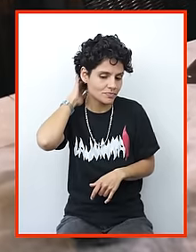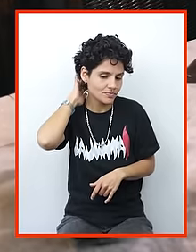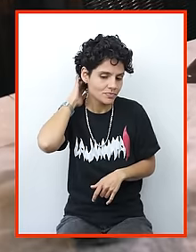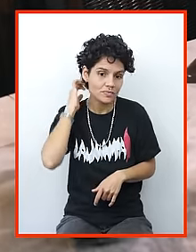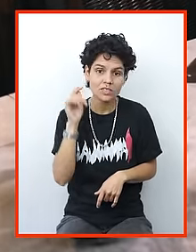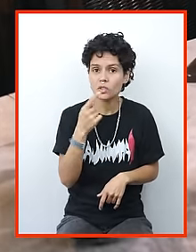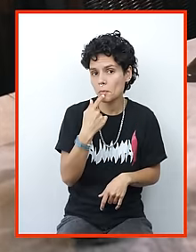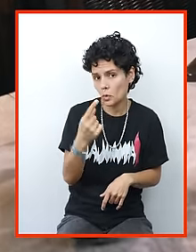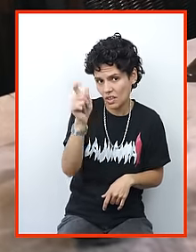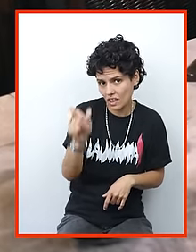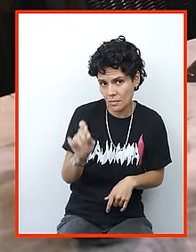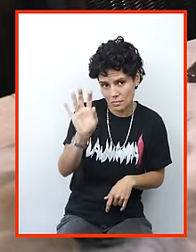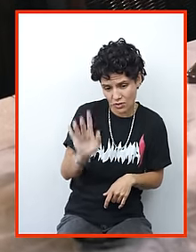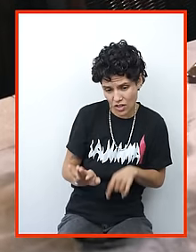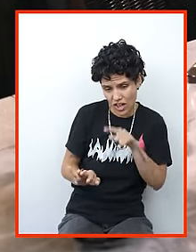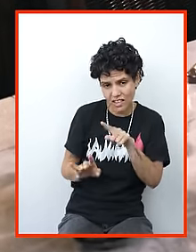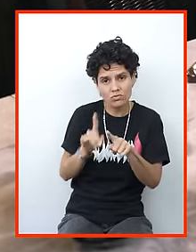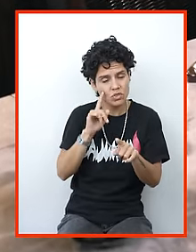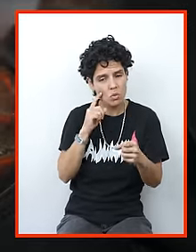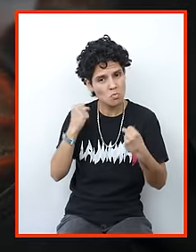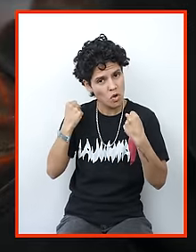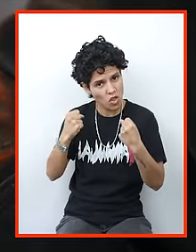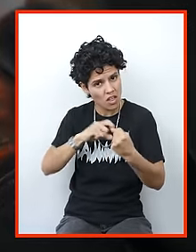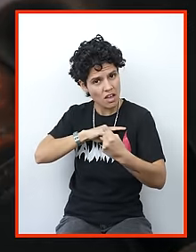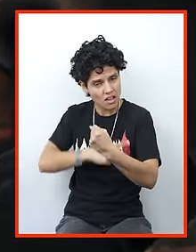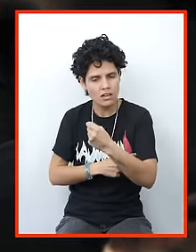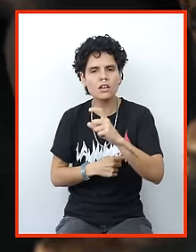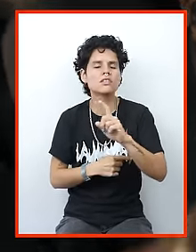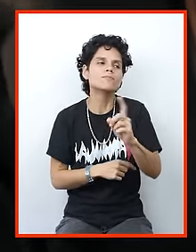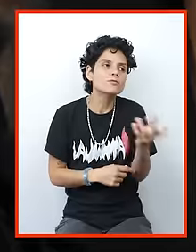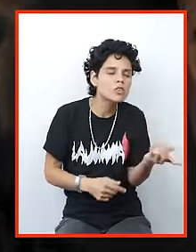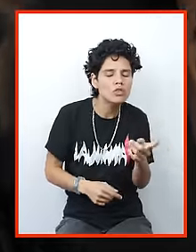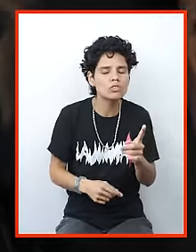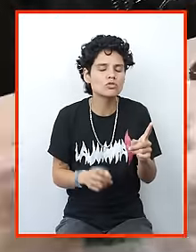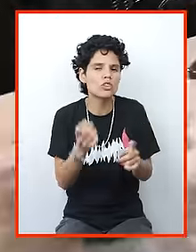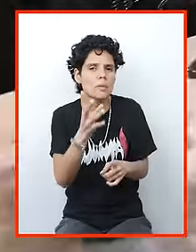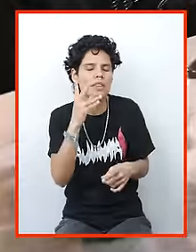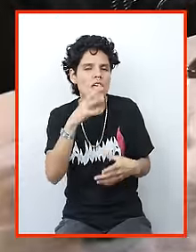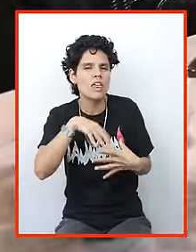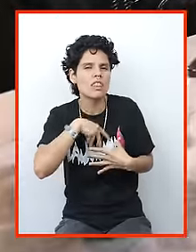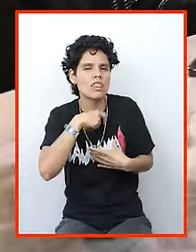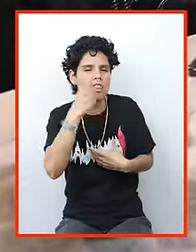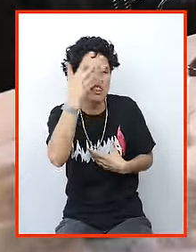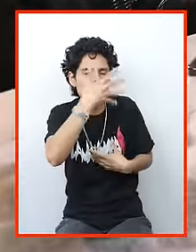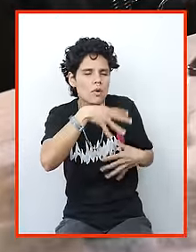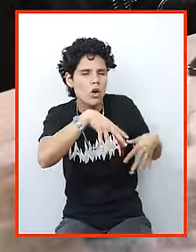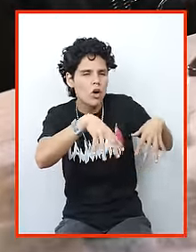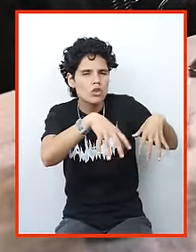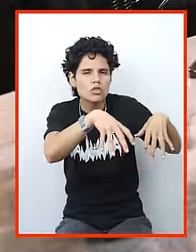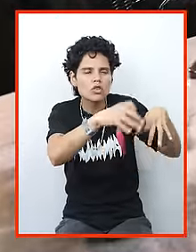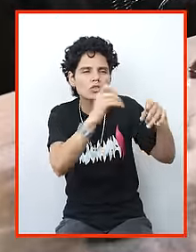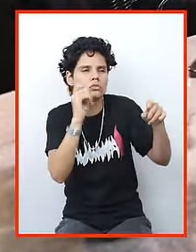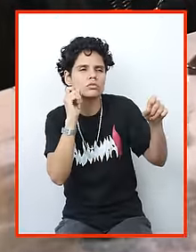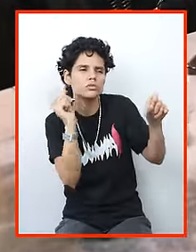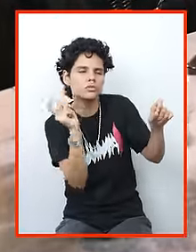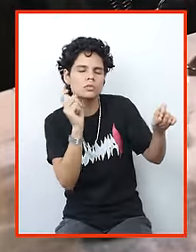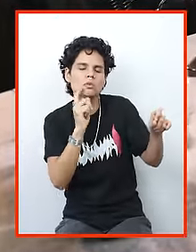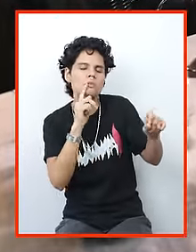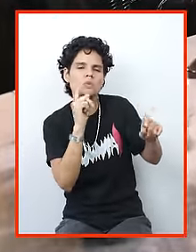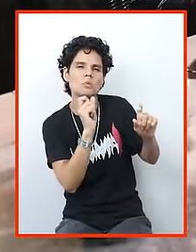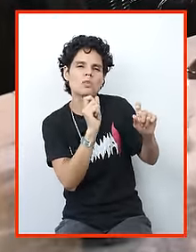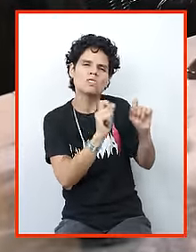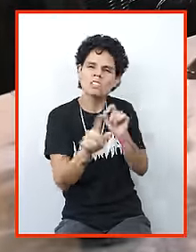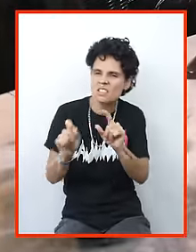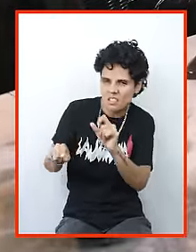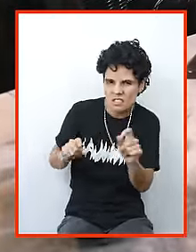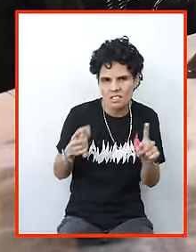un poder? ¿Tiene alguna característica? No, lucha contra demonios nomás con esta espada y él como que tiene habilidades así como para pelear